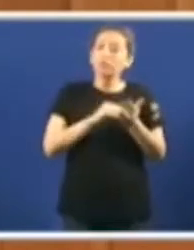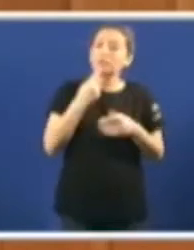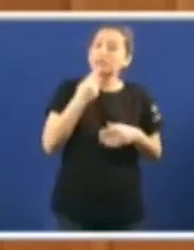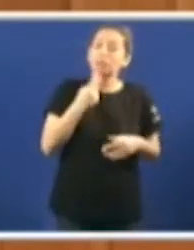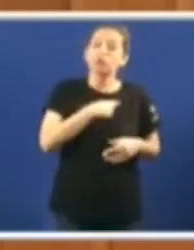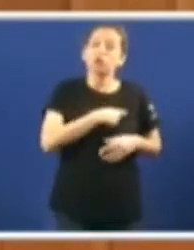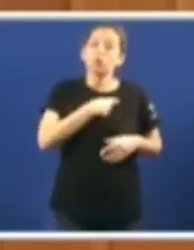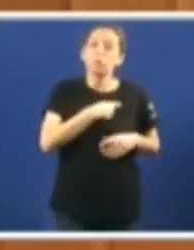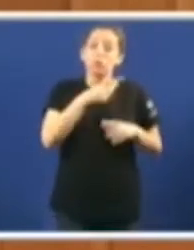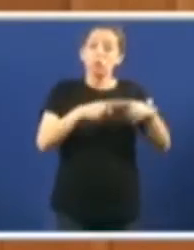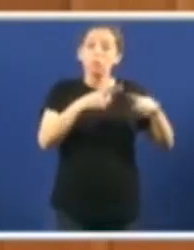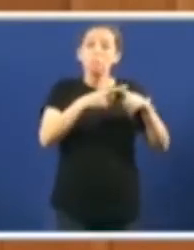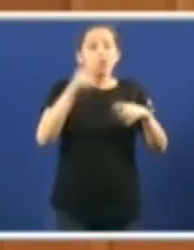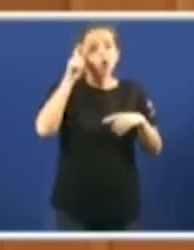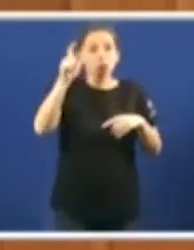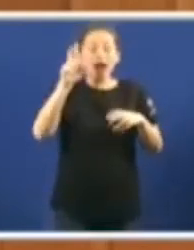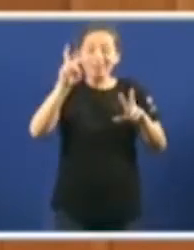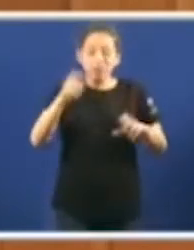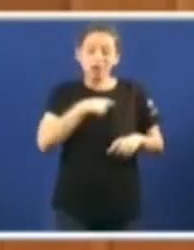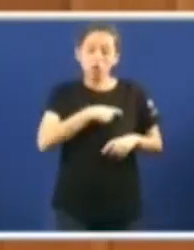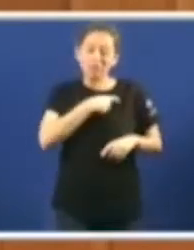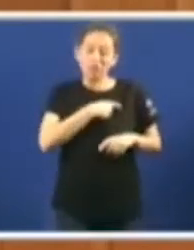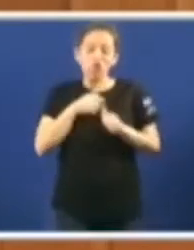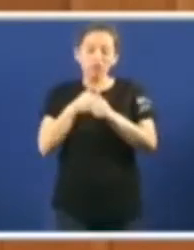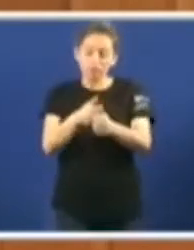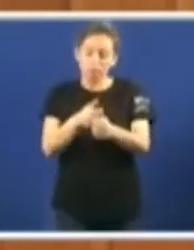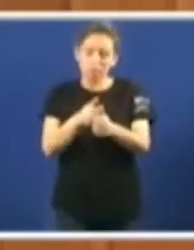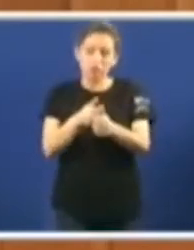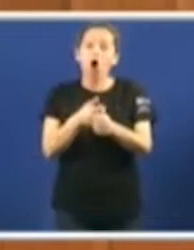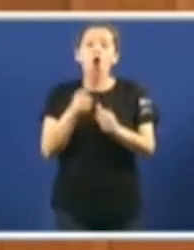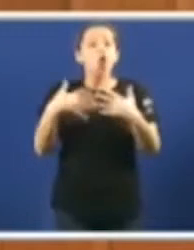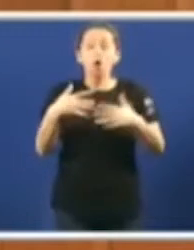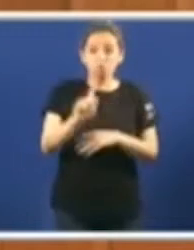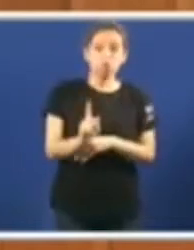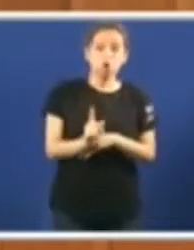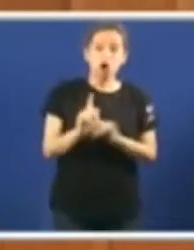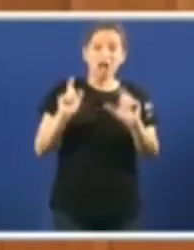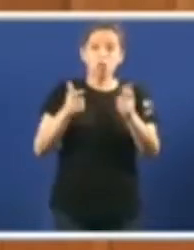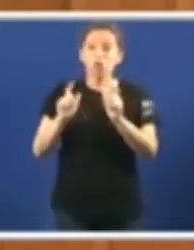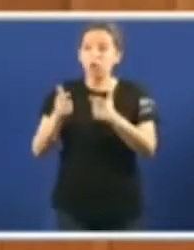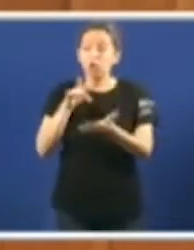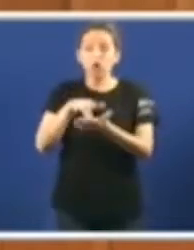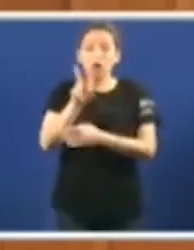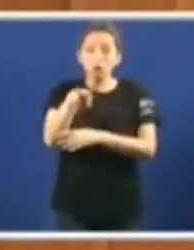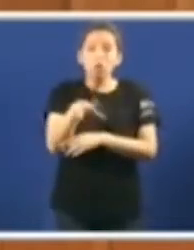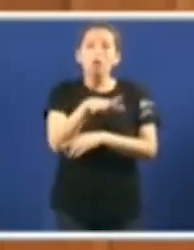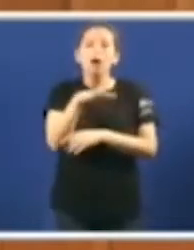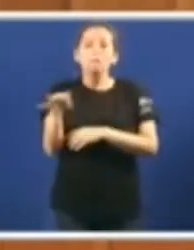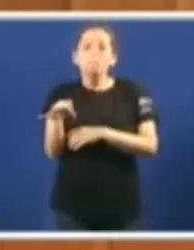Comisión de Medio Rural. A Comisión de Seguimento non se reúne, non funciona e, ademais, non incorpora os sectores que están afectados. É